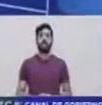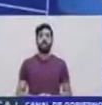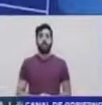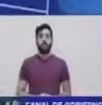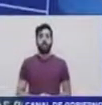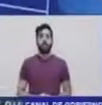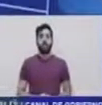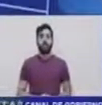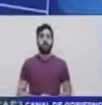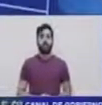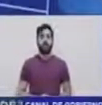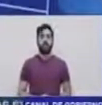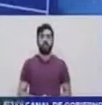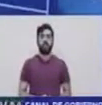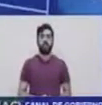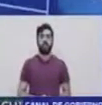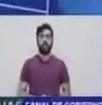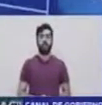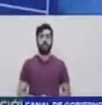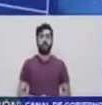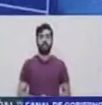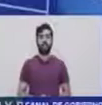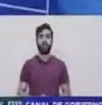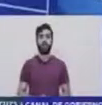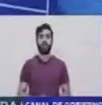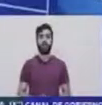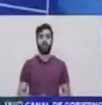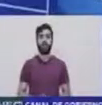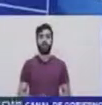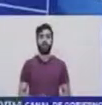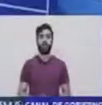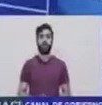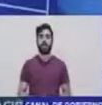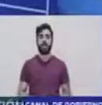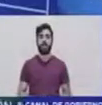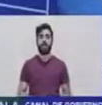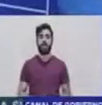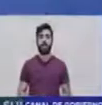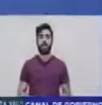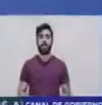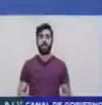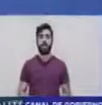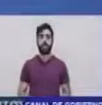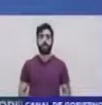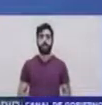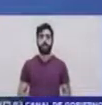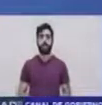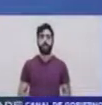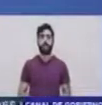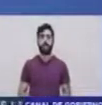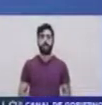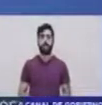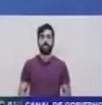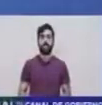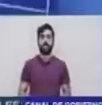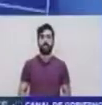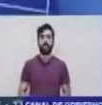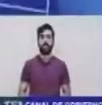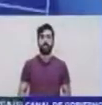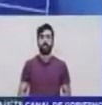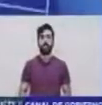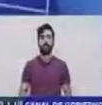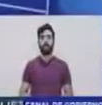El ejercicio consiste en realizar la sentadilla manteniendo los codos hacia arriba y hacia el